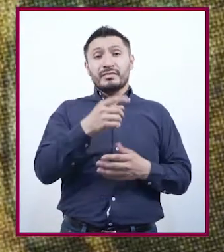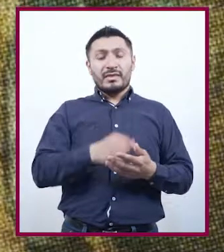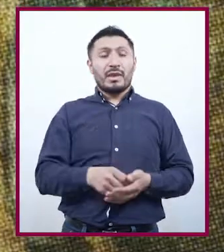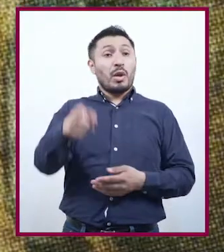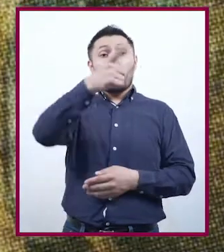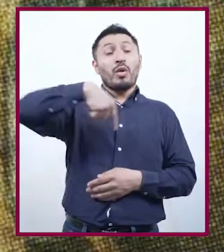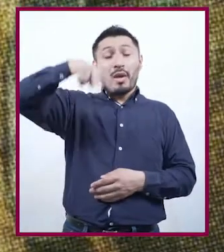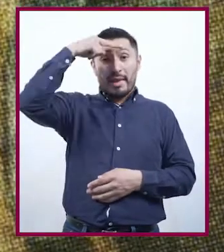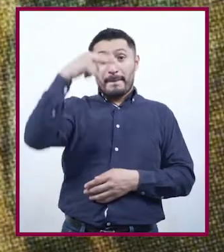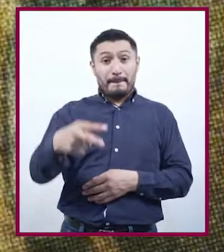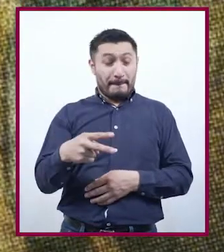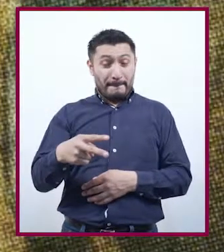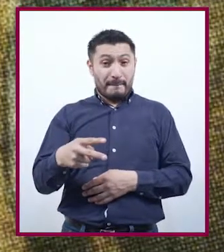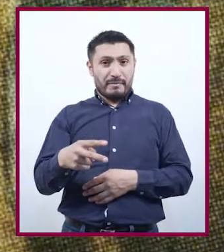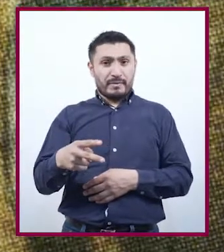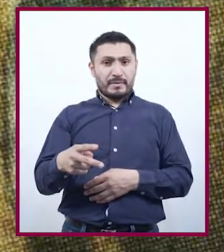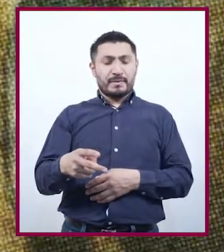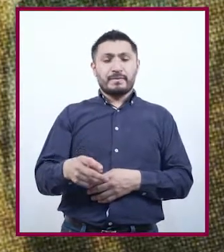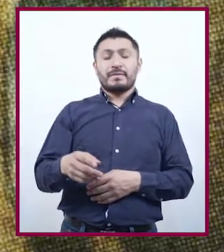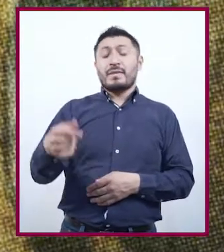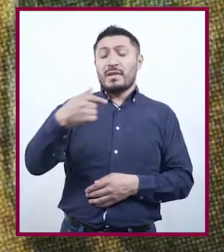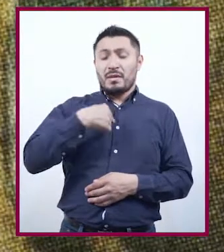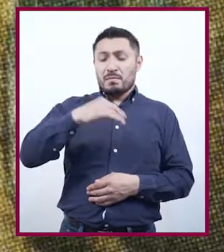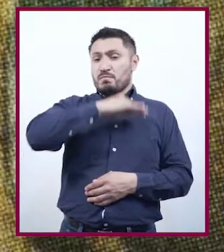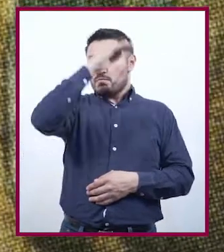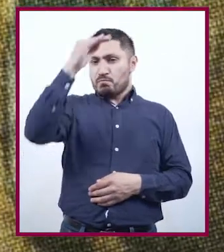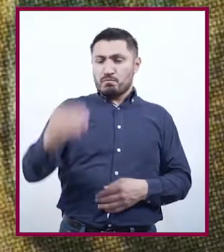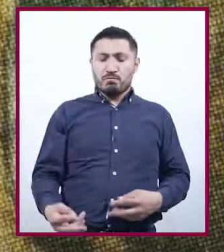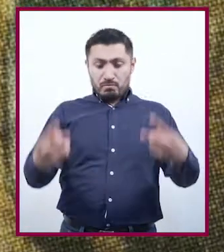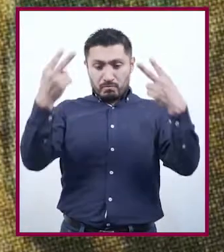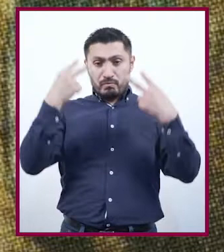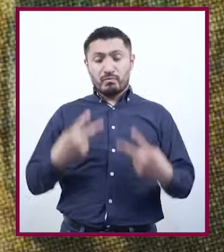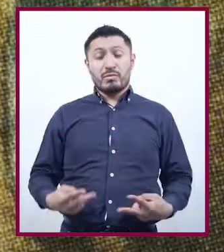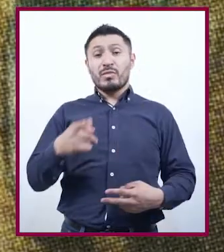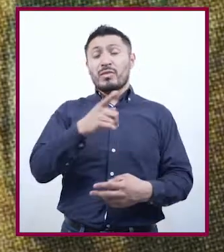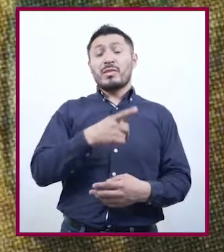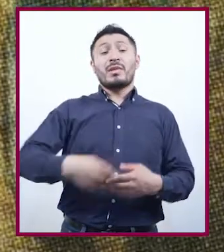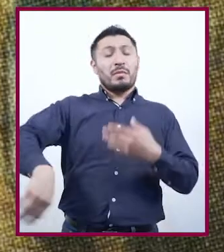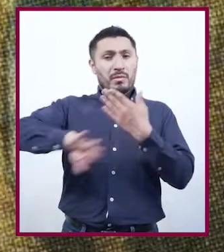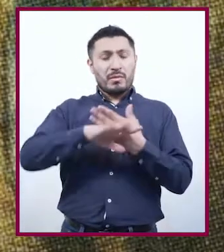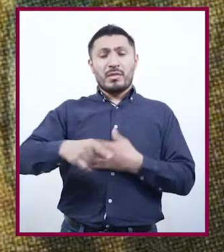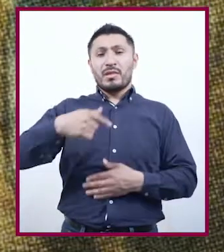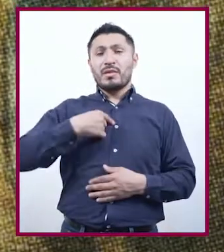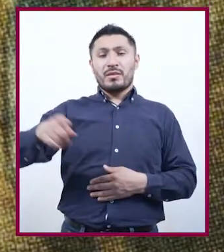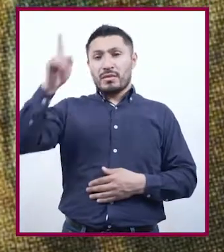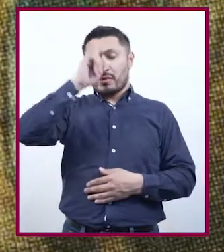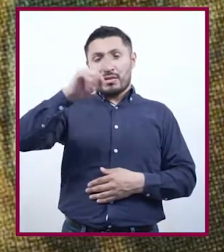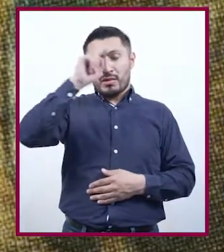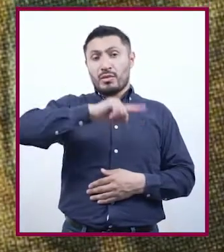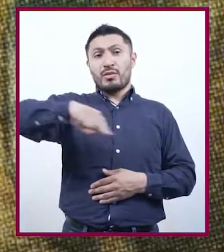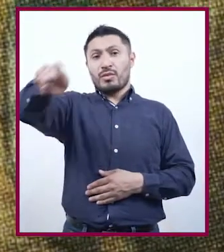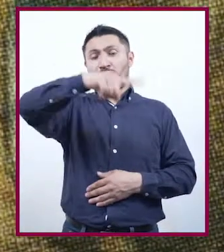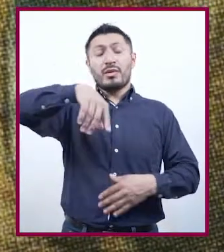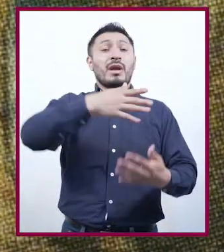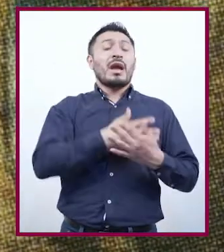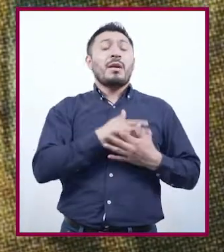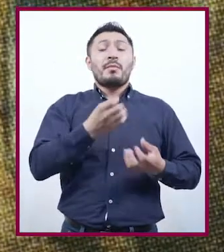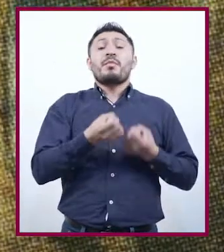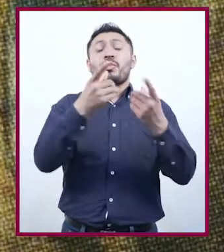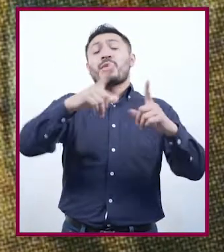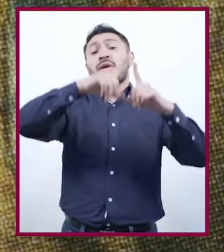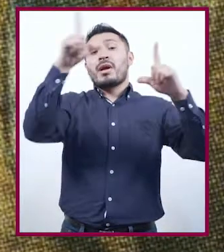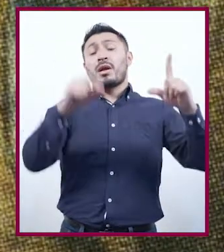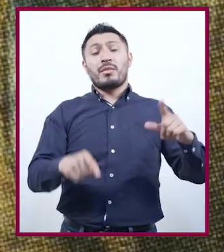dijo: «Mexicanos, en el acto mismo de mi muerte, os recomiendo el amor a la patria y observancia